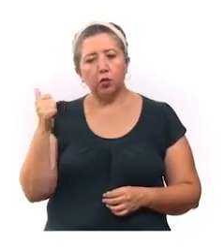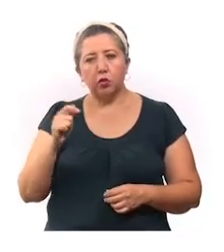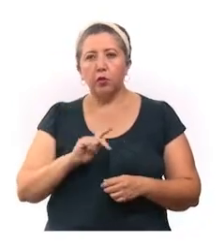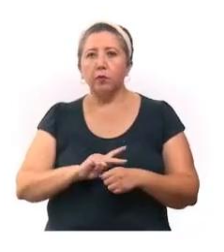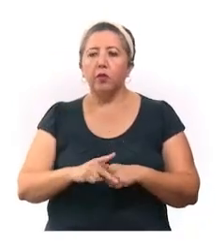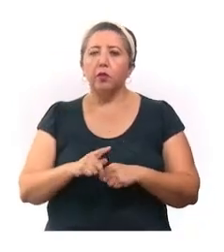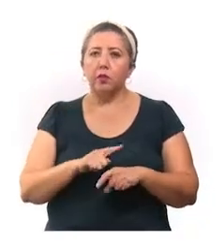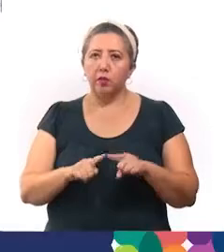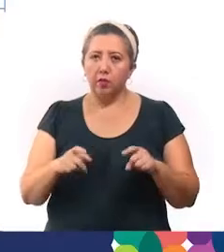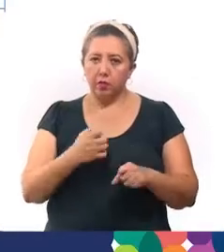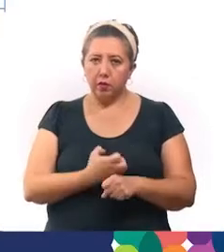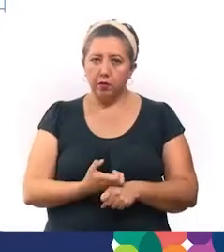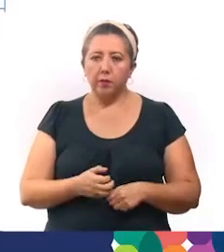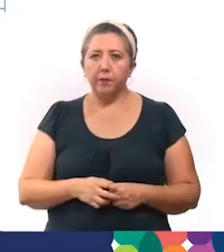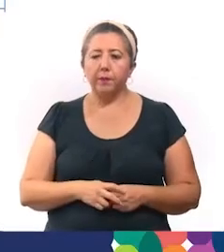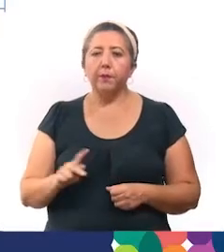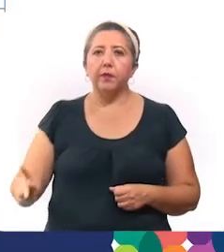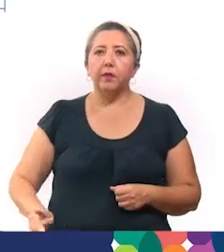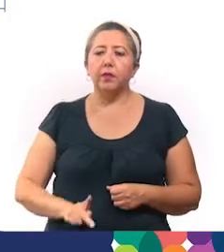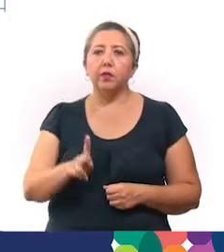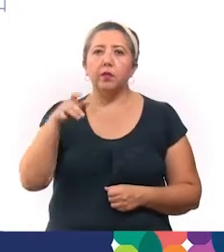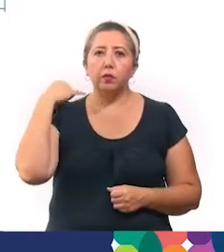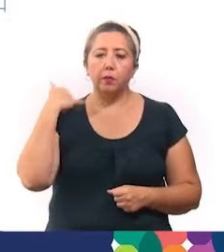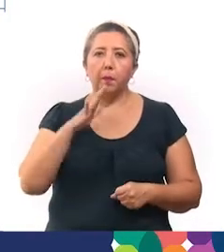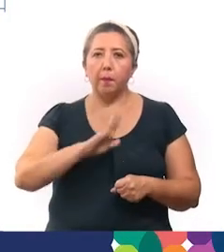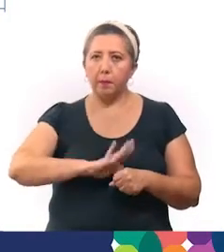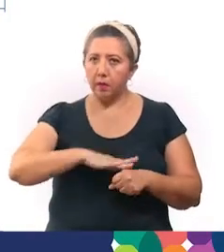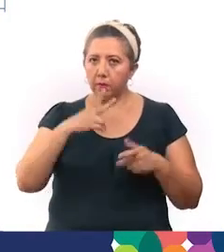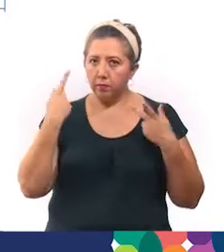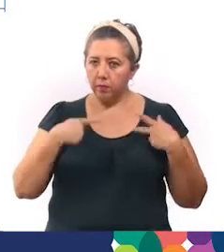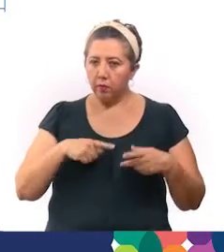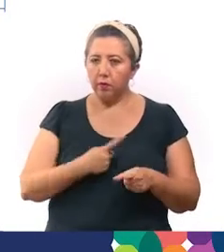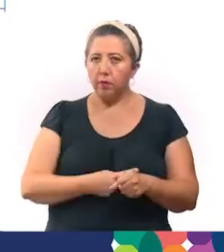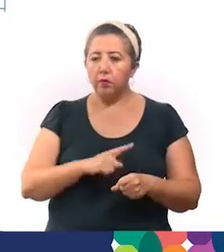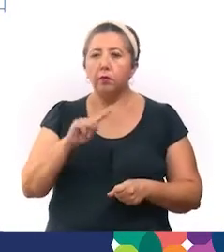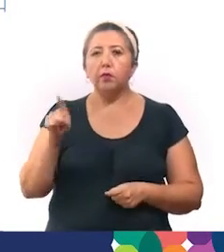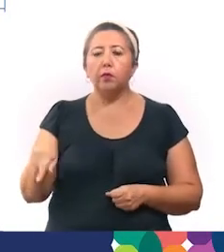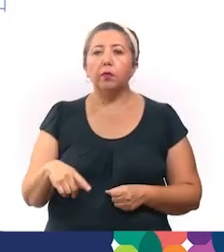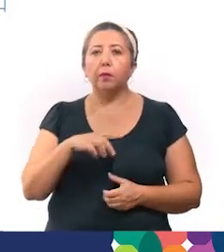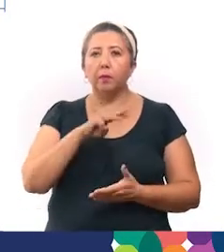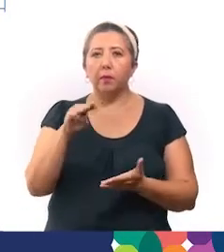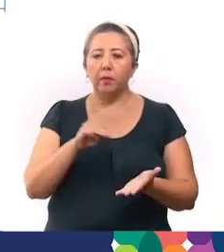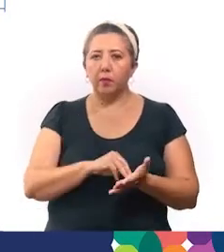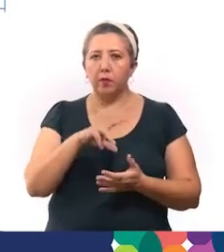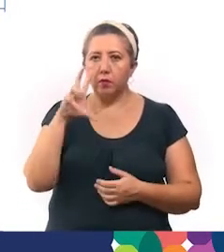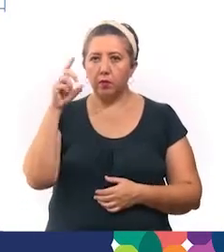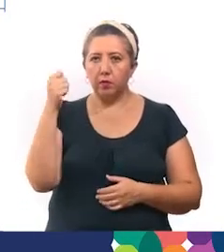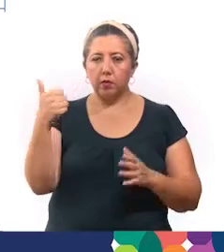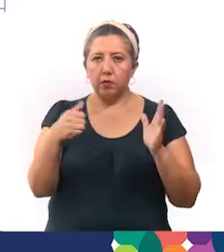u otro estado. Los municipios de Yucatán con mayor número de personas contagiadas son Mérida con